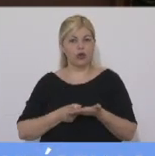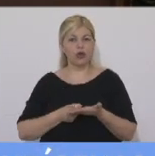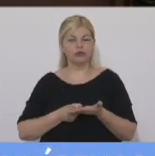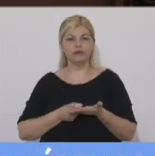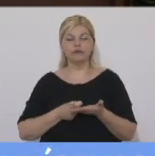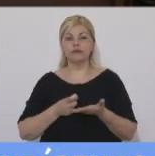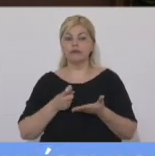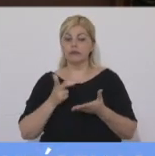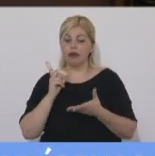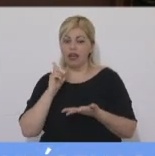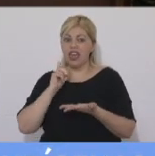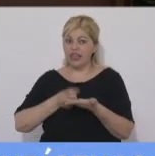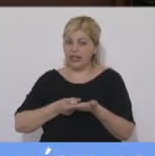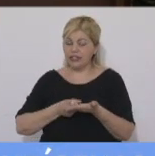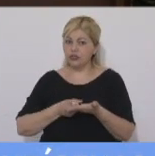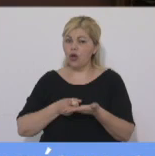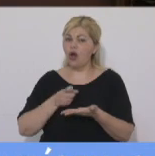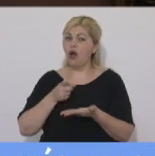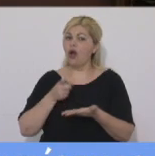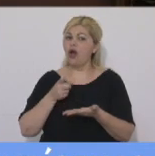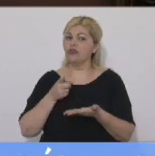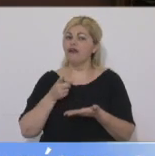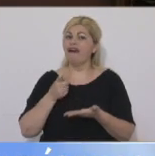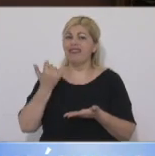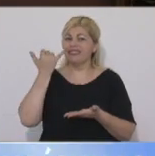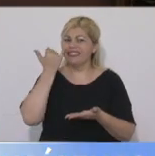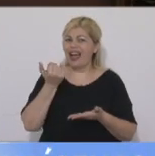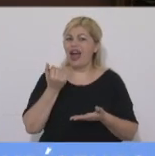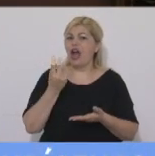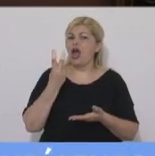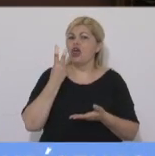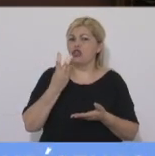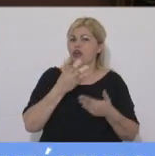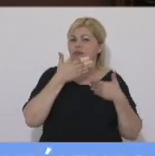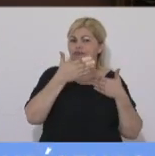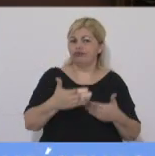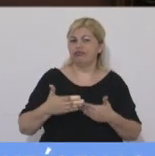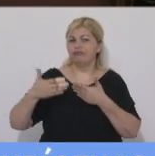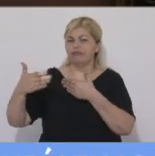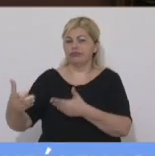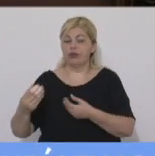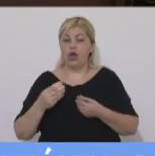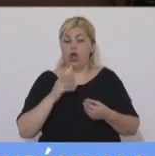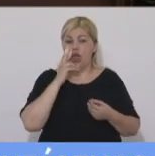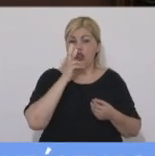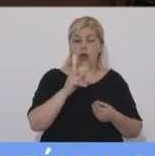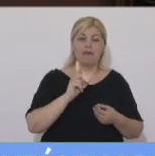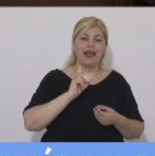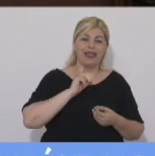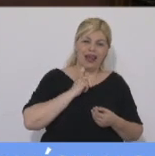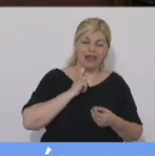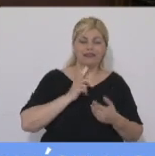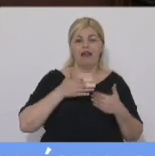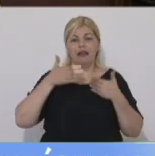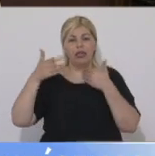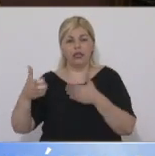historia dos prórrogas, en el año 2013 y en el año 2017, con la diferencia